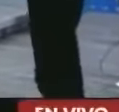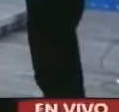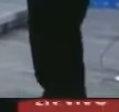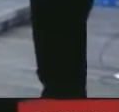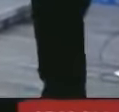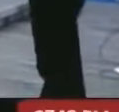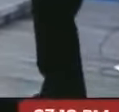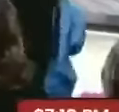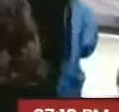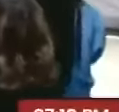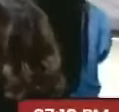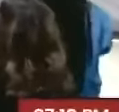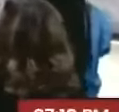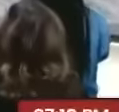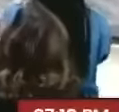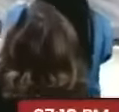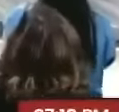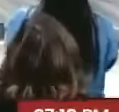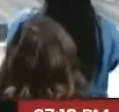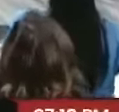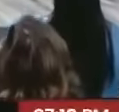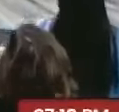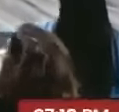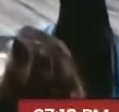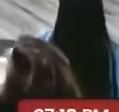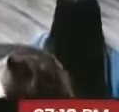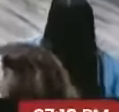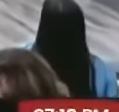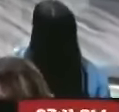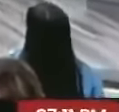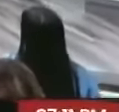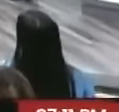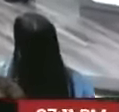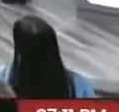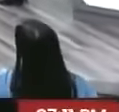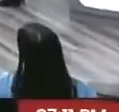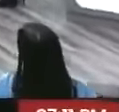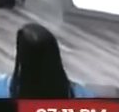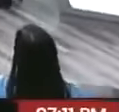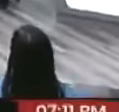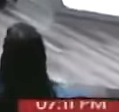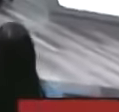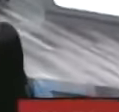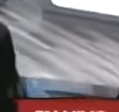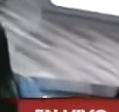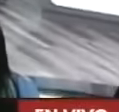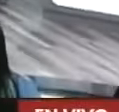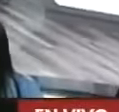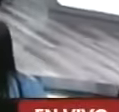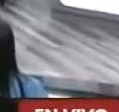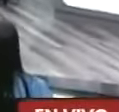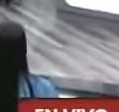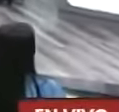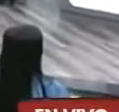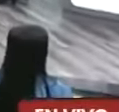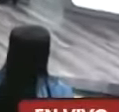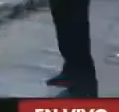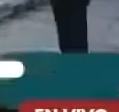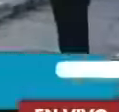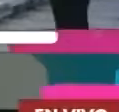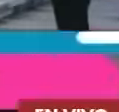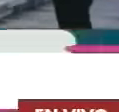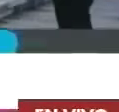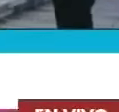ay. Si hue me mue, puma y mande mamá mue. Ay, ay, ay, ay, ay. Ay, ay, ay, ay,